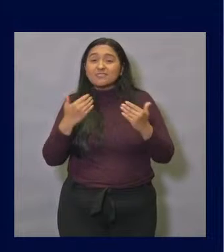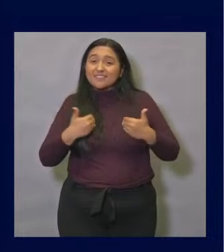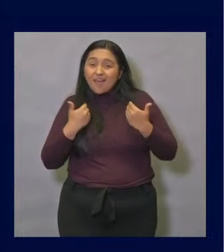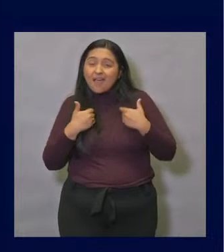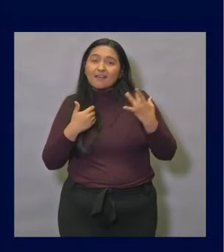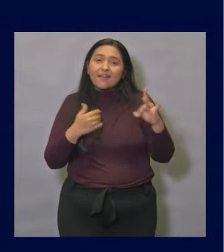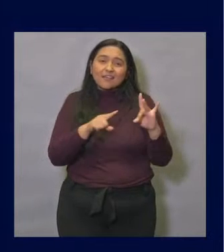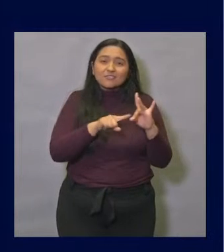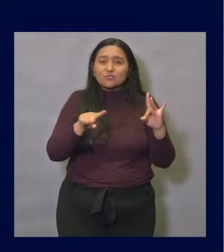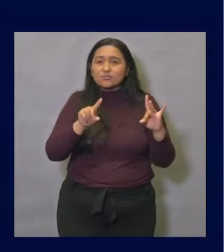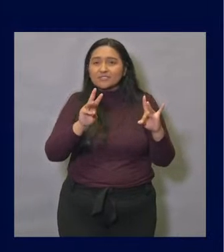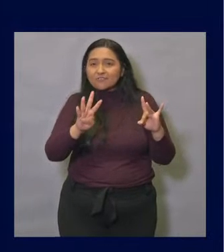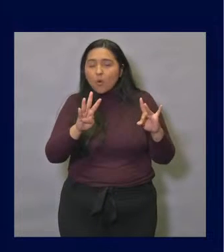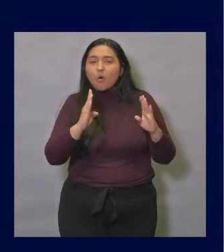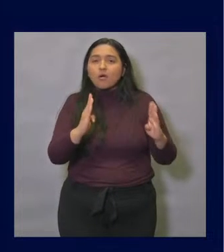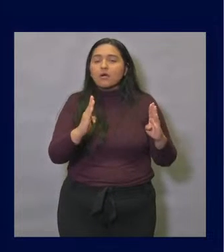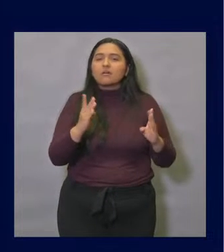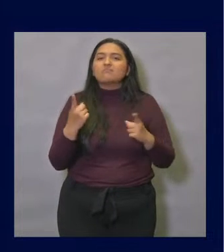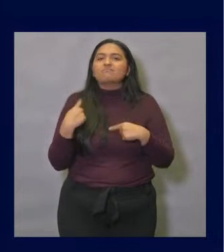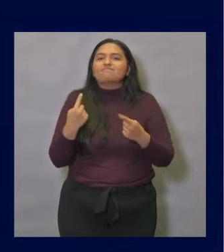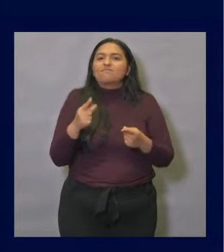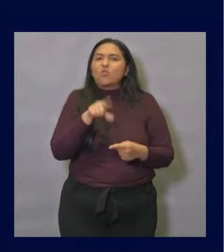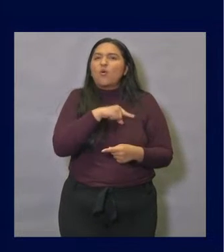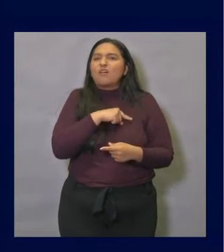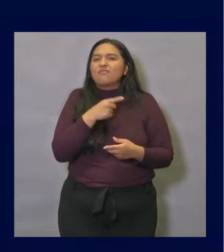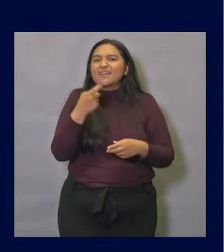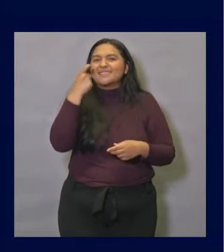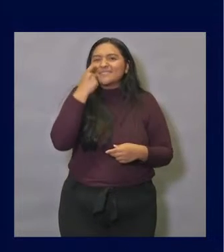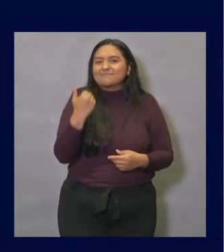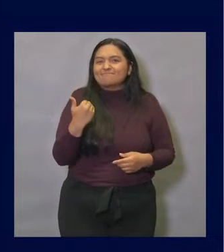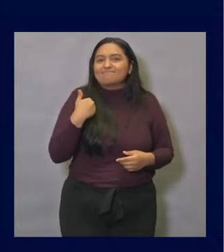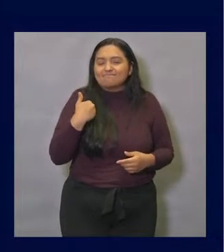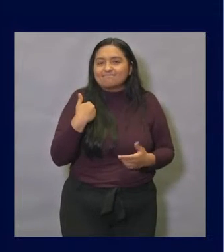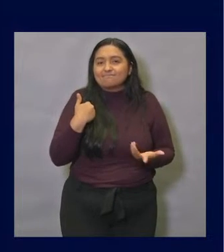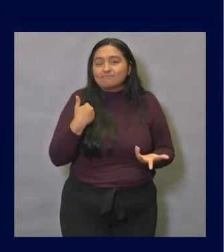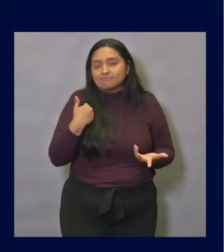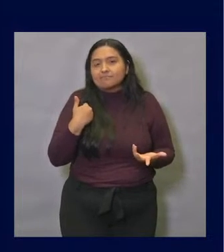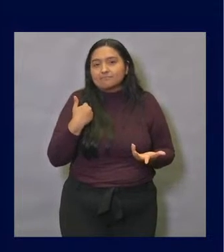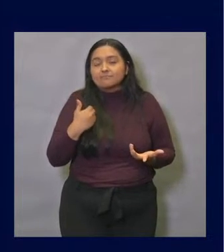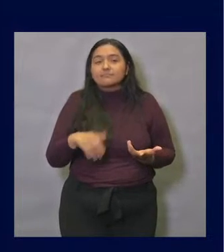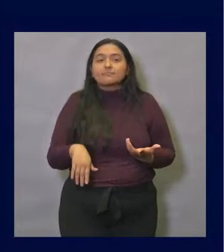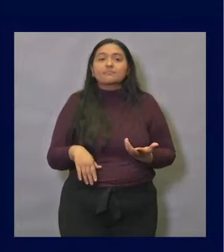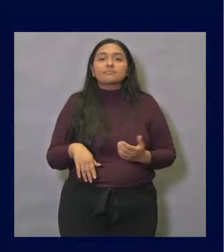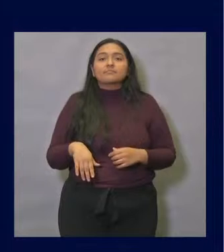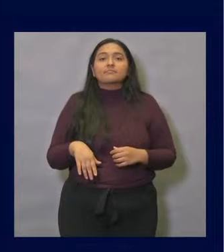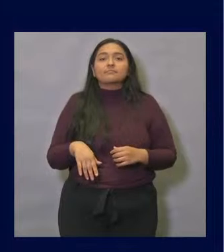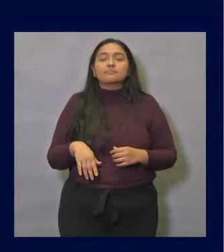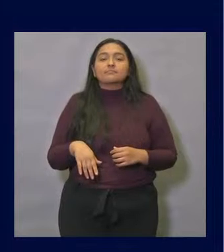jóvenes. Las personas mayores han sido elegibles desde mediados de enero, mientras